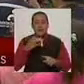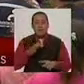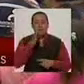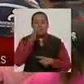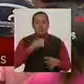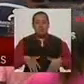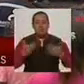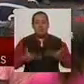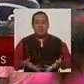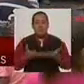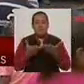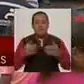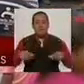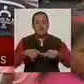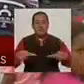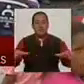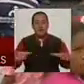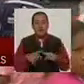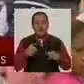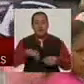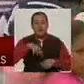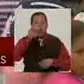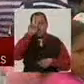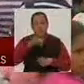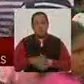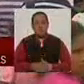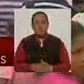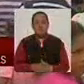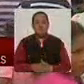llegar a esta zona del país.